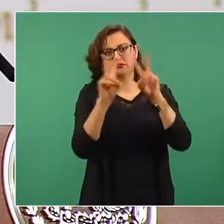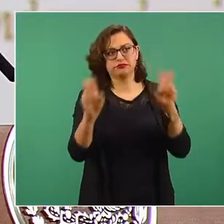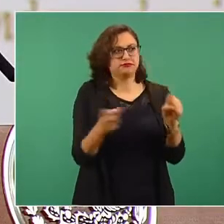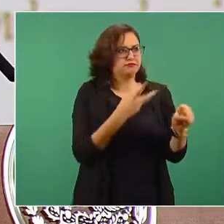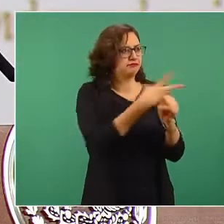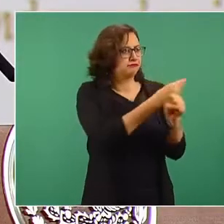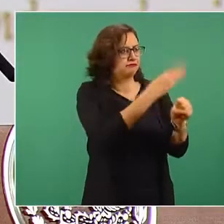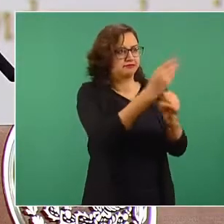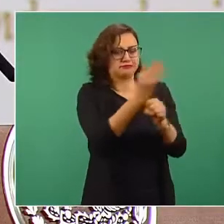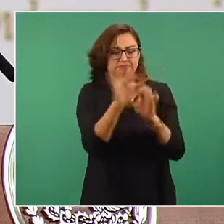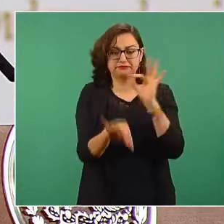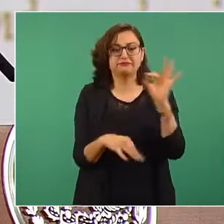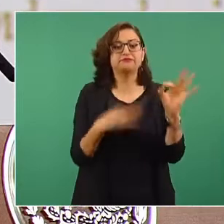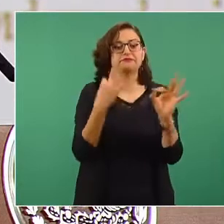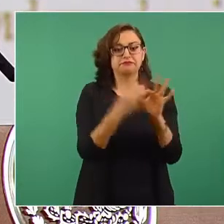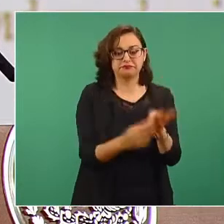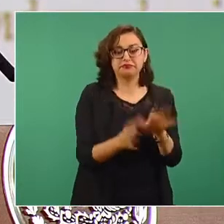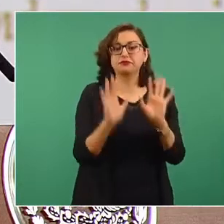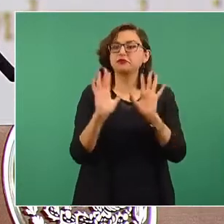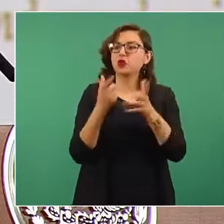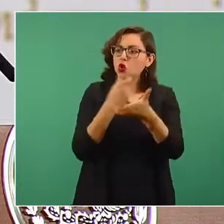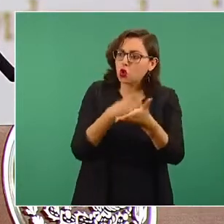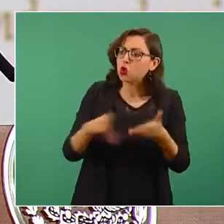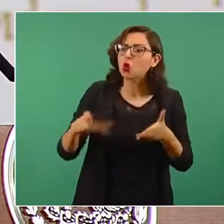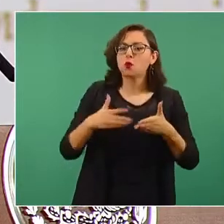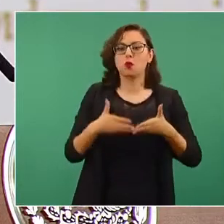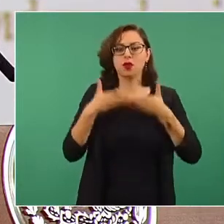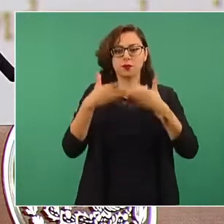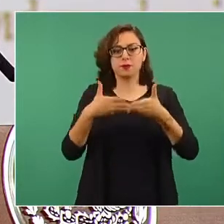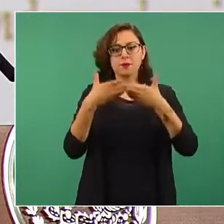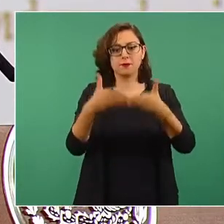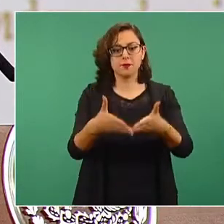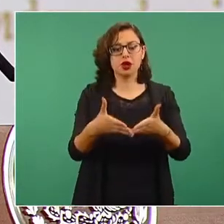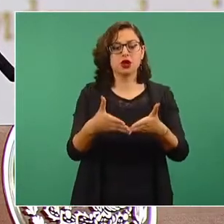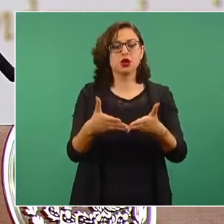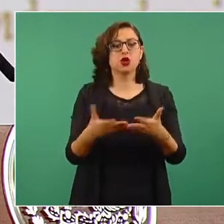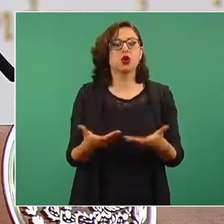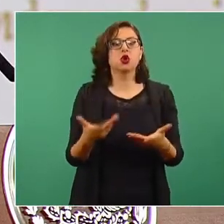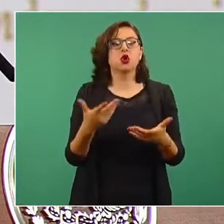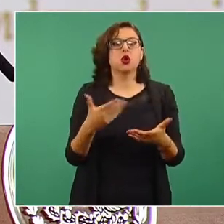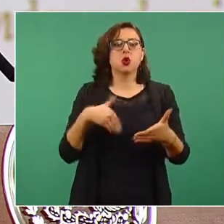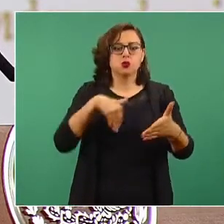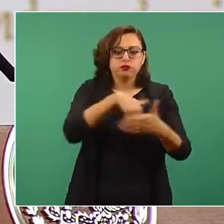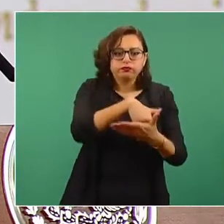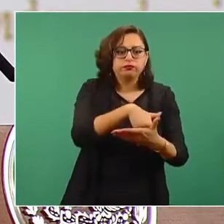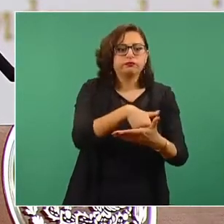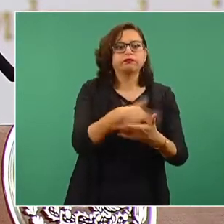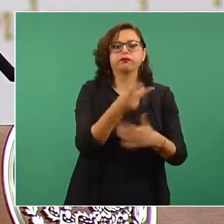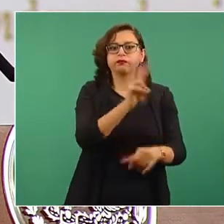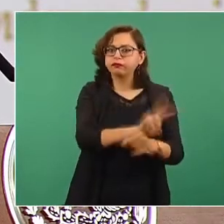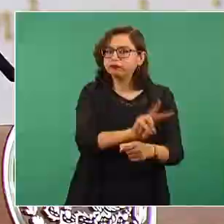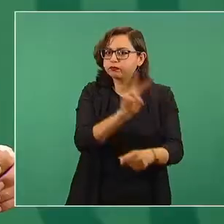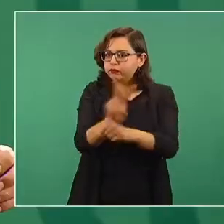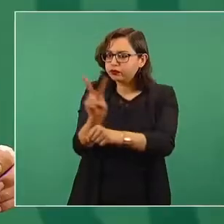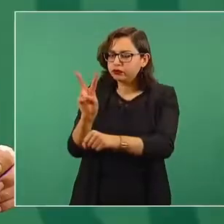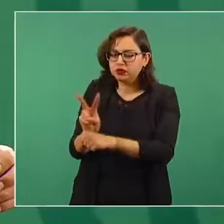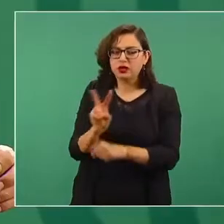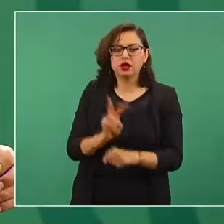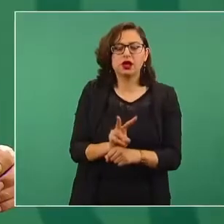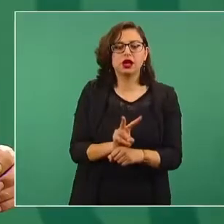y vea lo de las embarcaciones, los muelles, la vigilancia